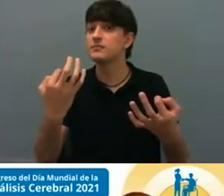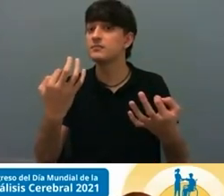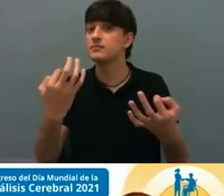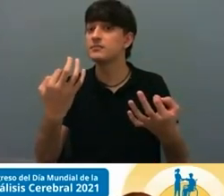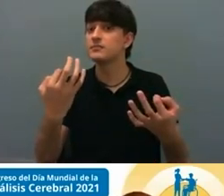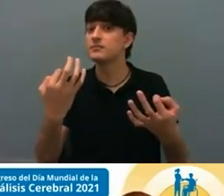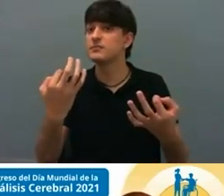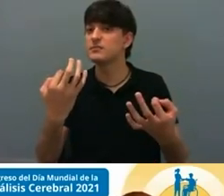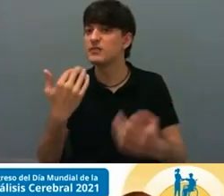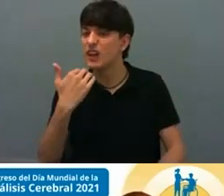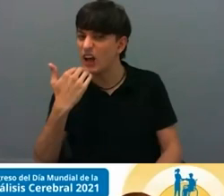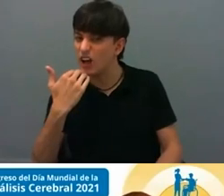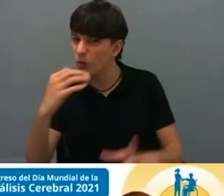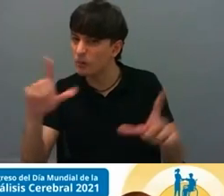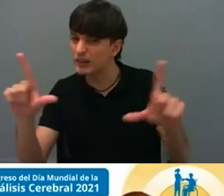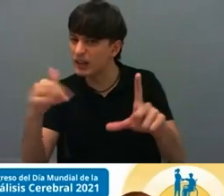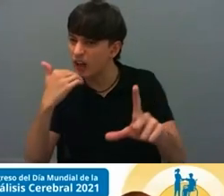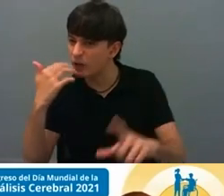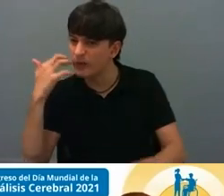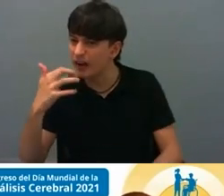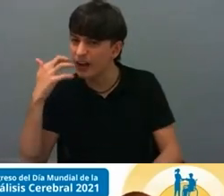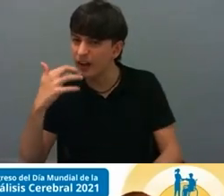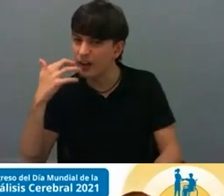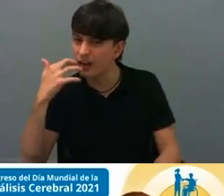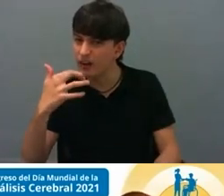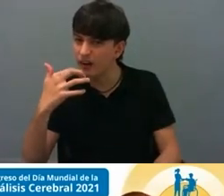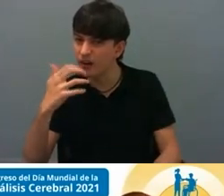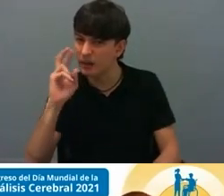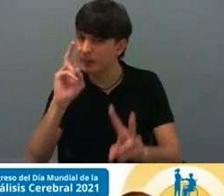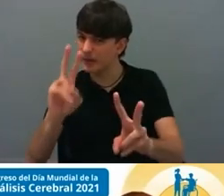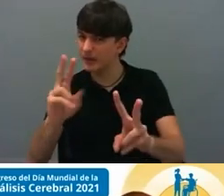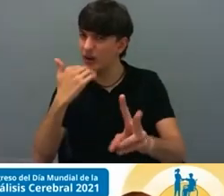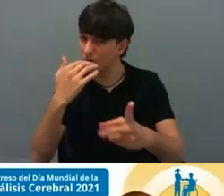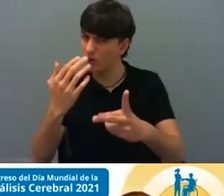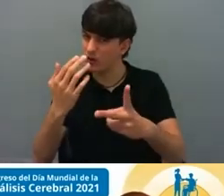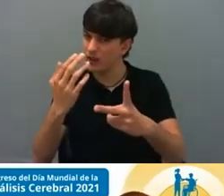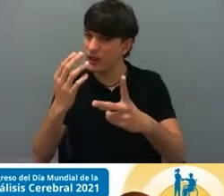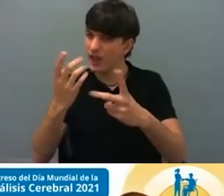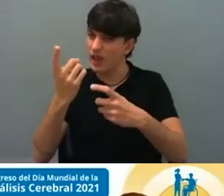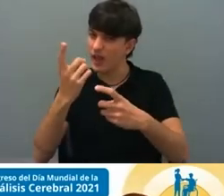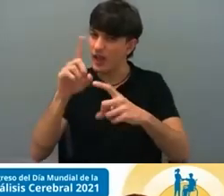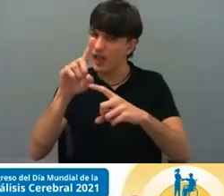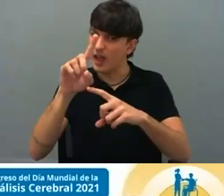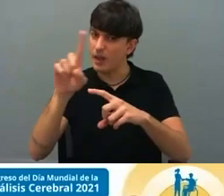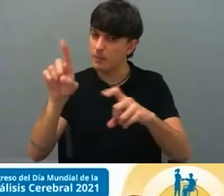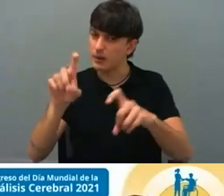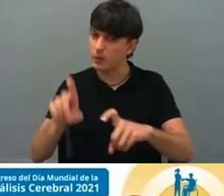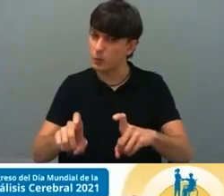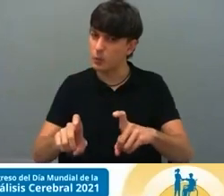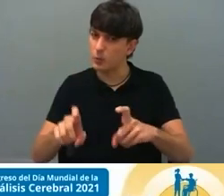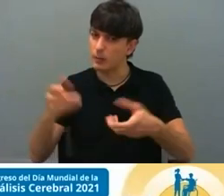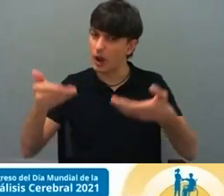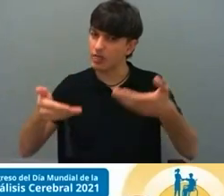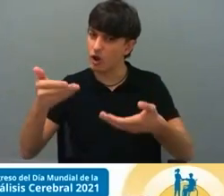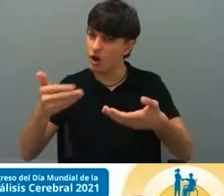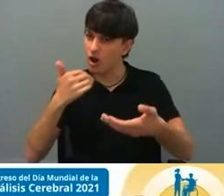¿Está pasando algo en las pantallas? En la pantalla estáis viendo de la evaluación, ¿verdad? Sí. Sí, Esther,